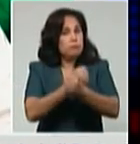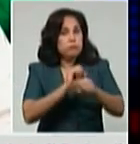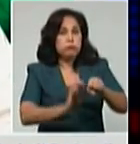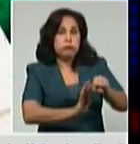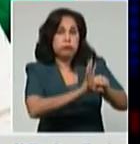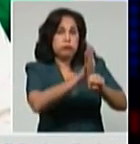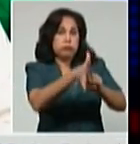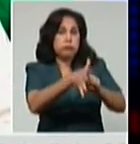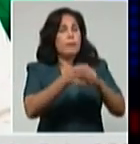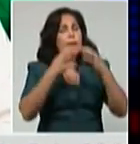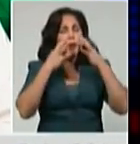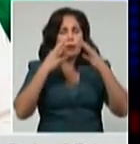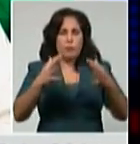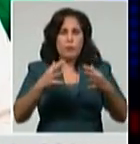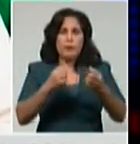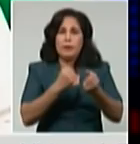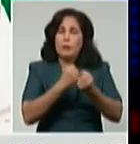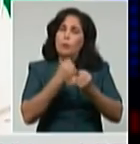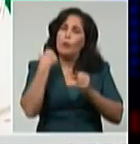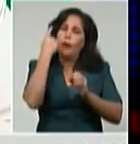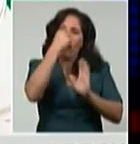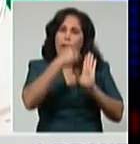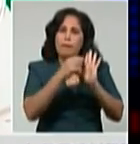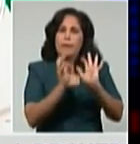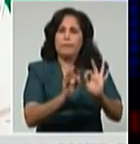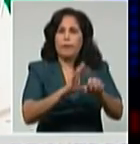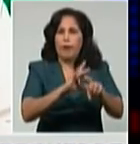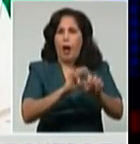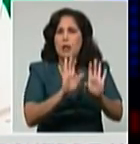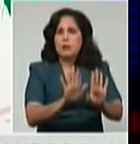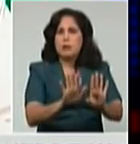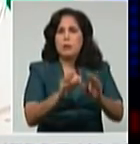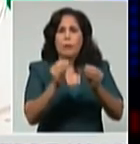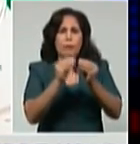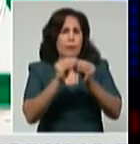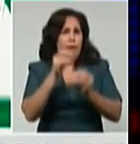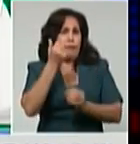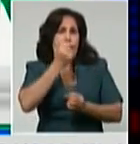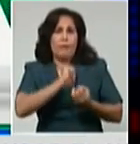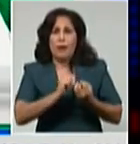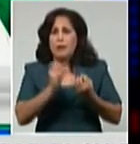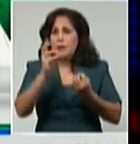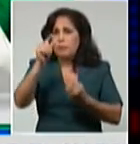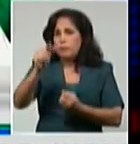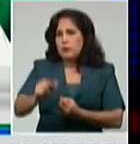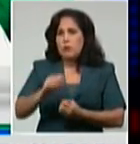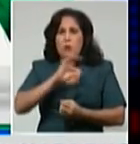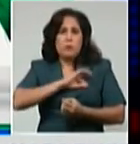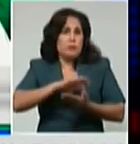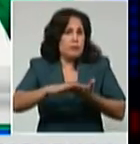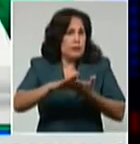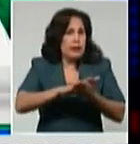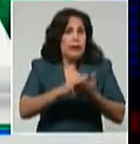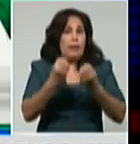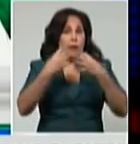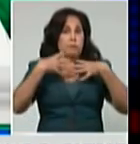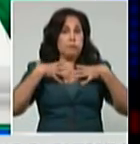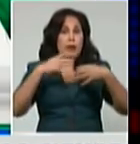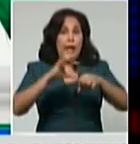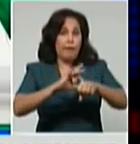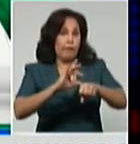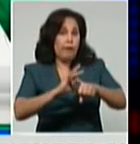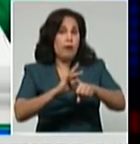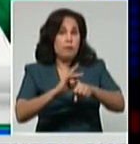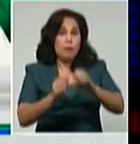de esta enfermedad por sus características, su transmisibilidad, el número de personas asintomáticas, su